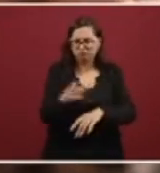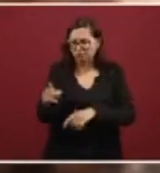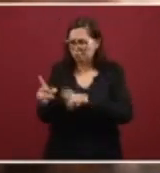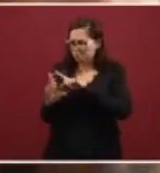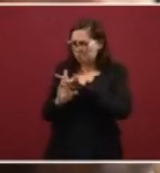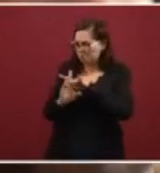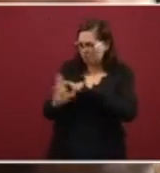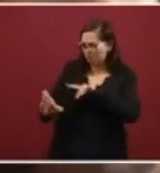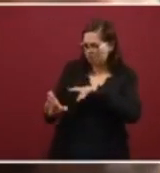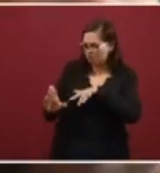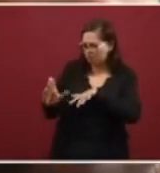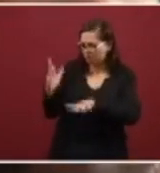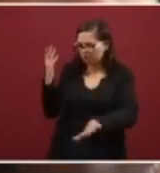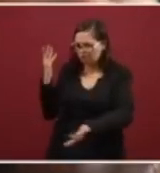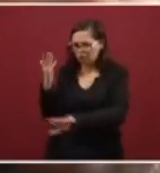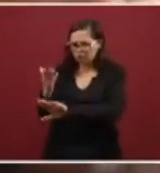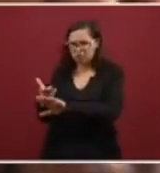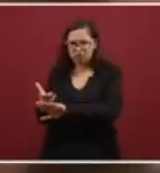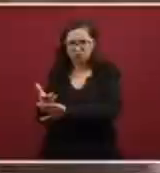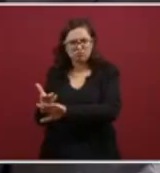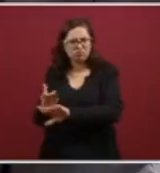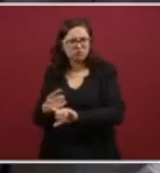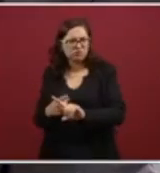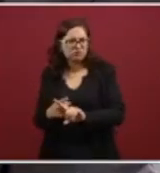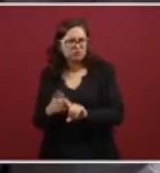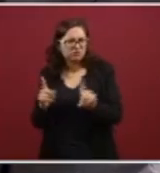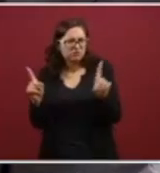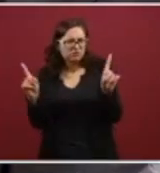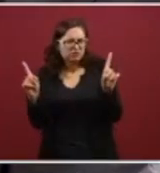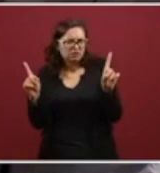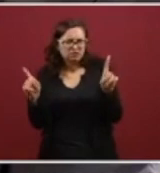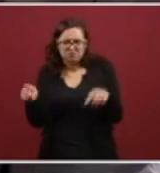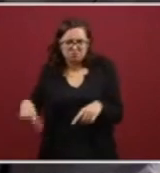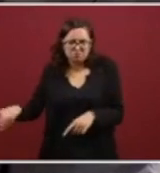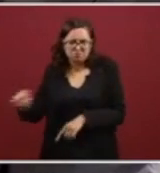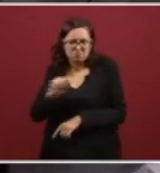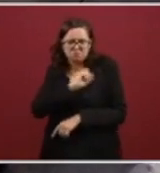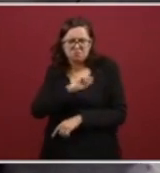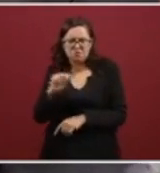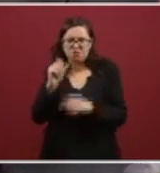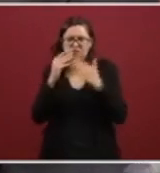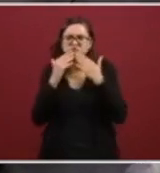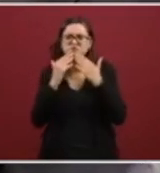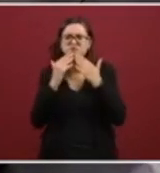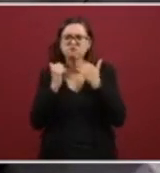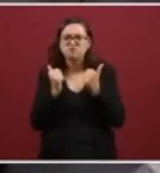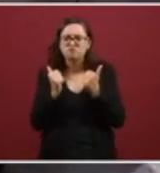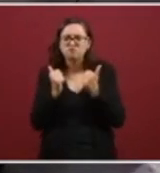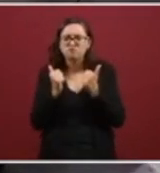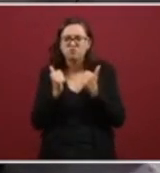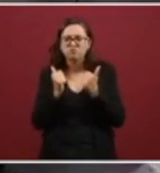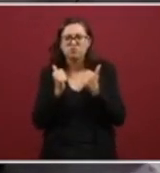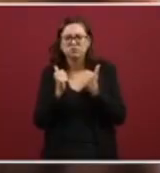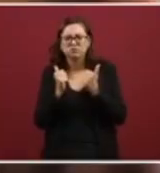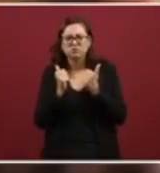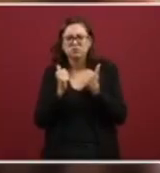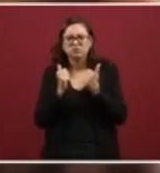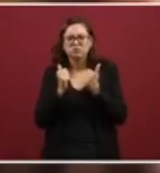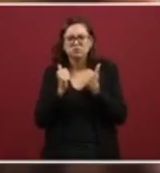están solo haciendo una falta administrativa aquí en el país. Y finalmente… ¿Me puedes repetir la segunda?